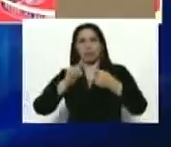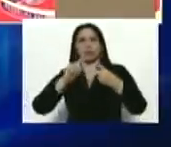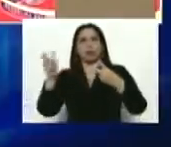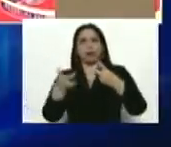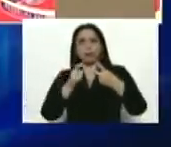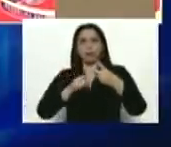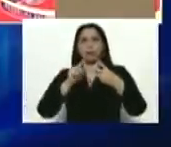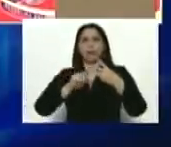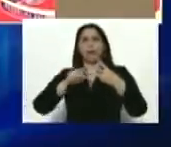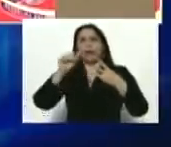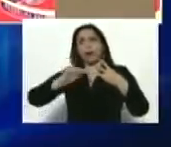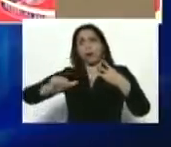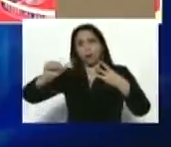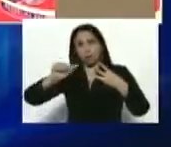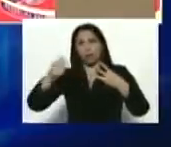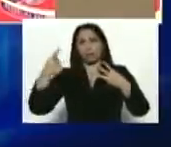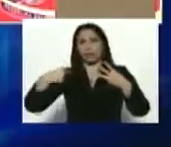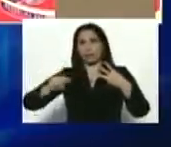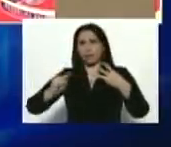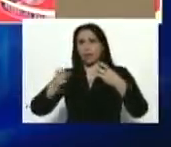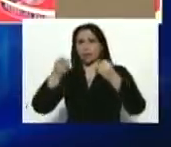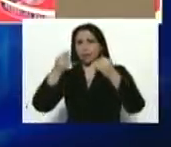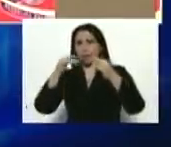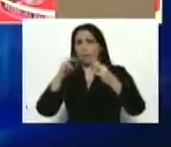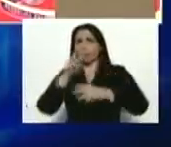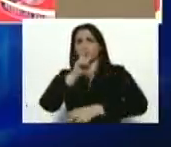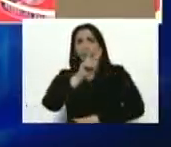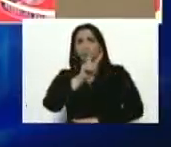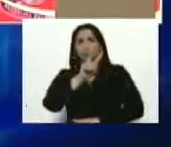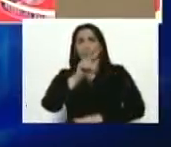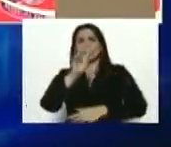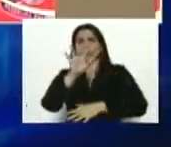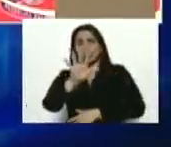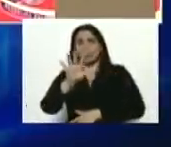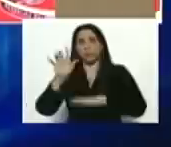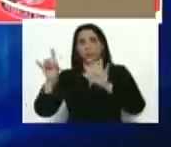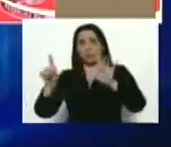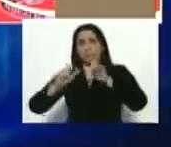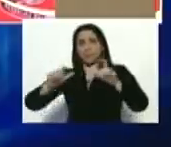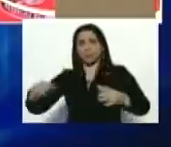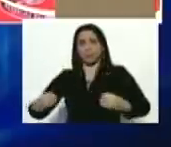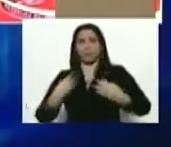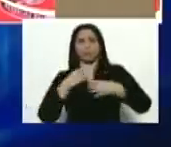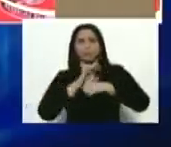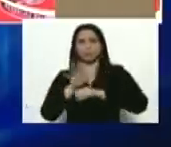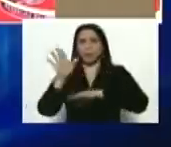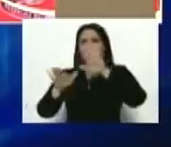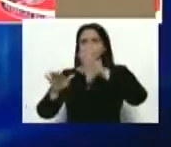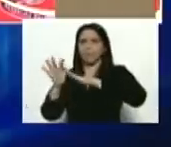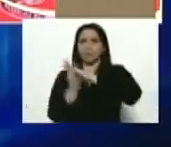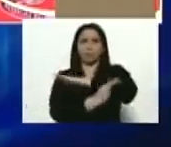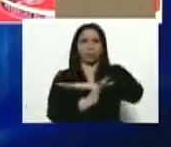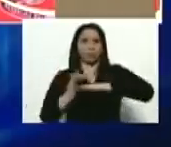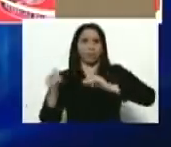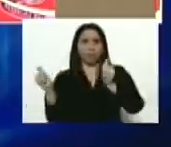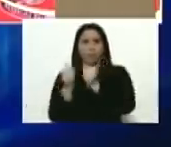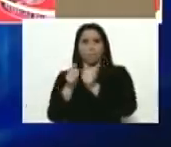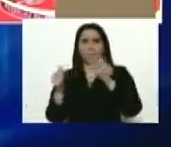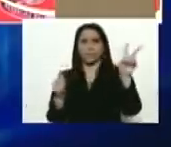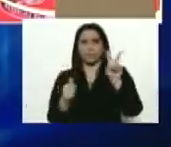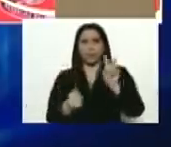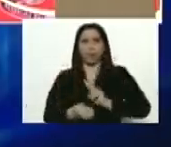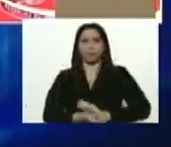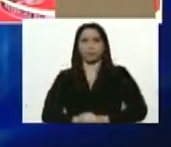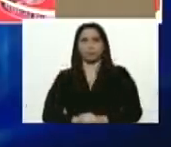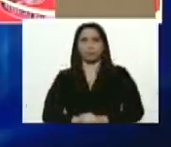Arauca, tendrá un número muy curioso, 256 casos apenas en la frontera con Venezuela.